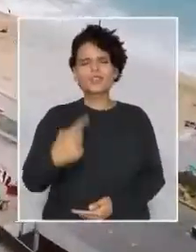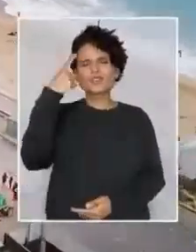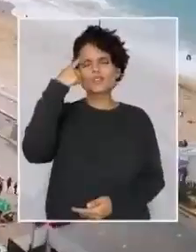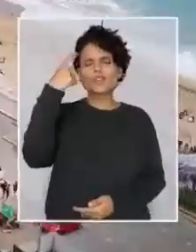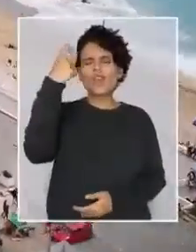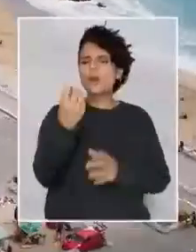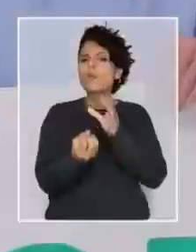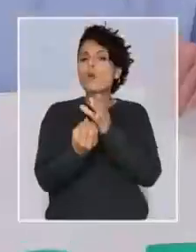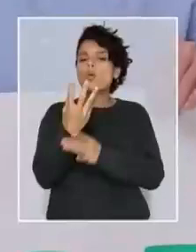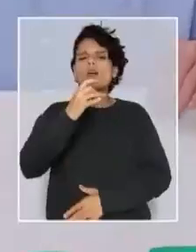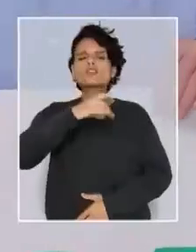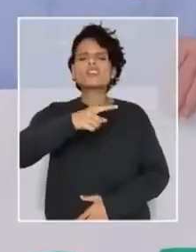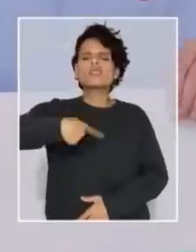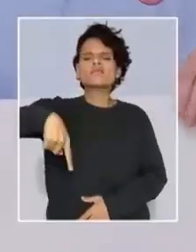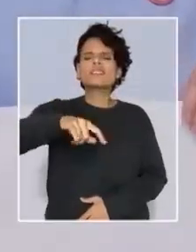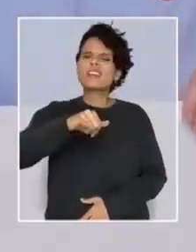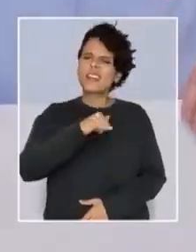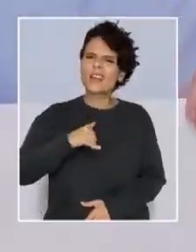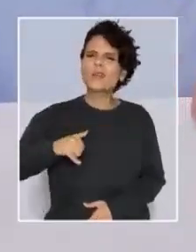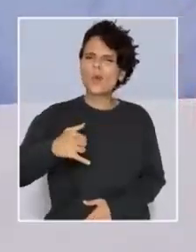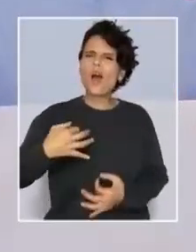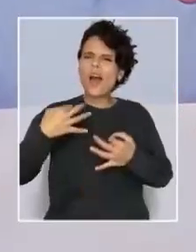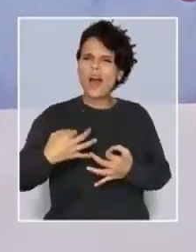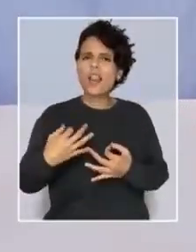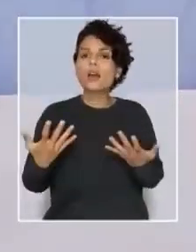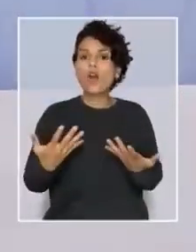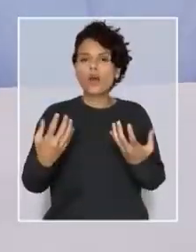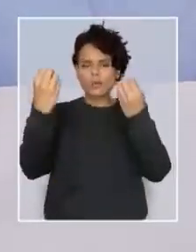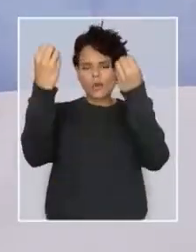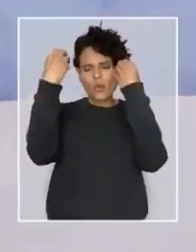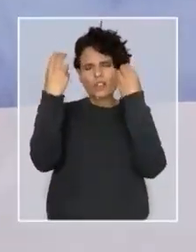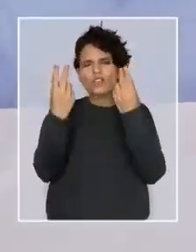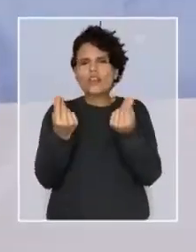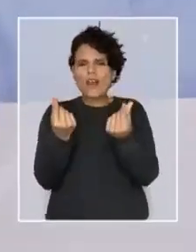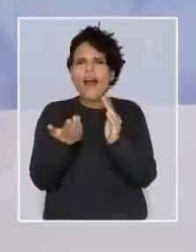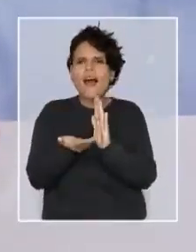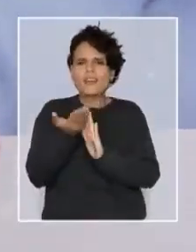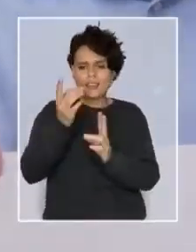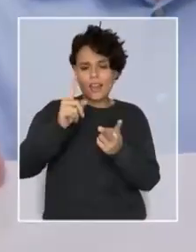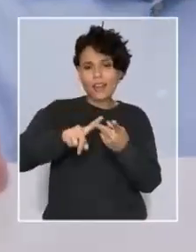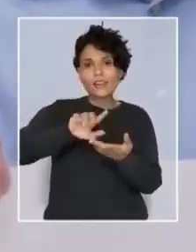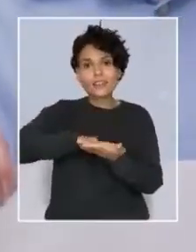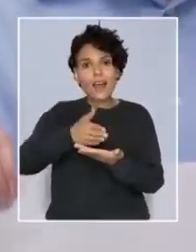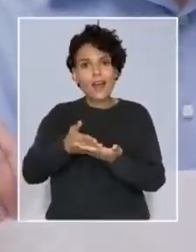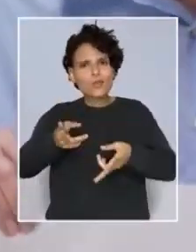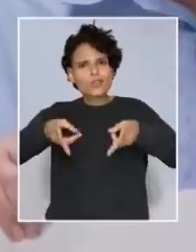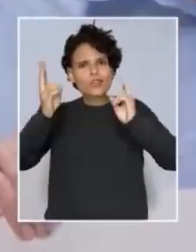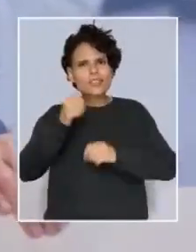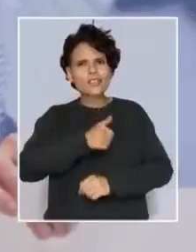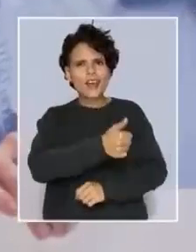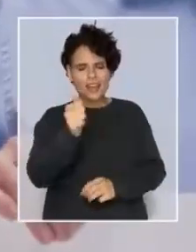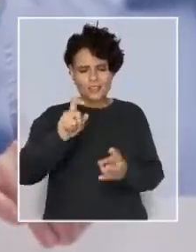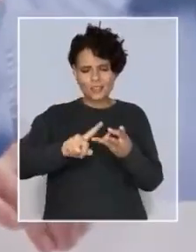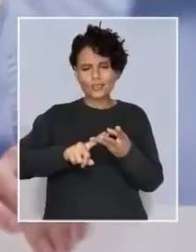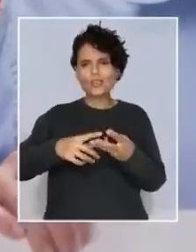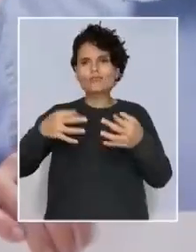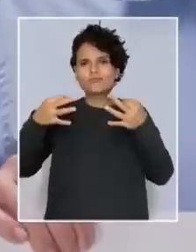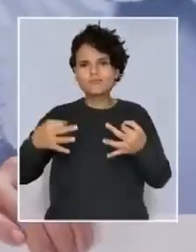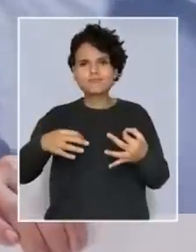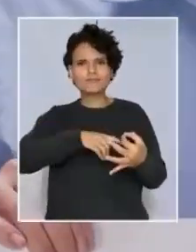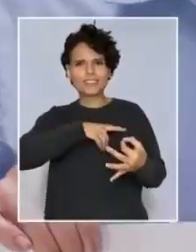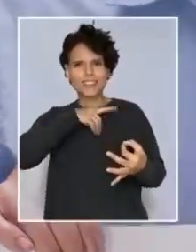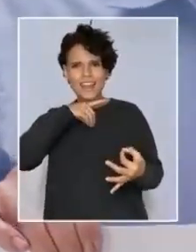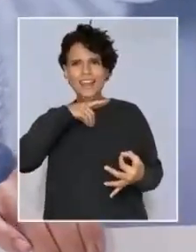Sé que soñamos el mismo nuevo Chile. Uno con una educación de calidad. Salud como derecho. Pensiones dignas